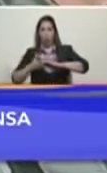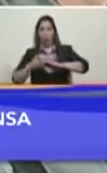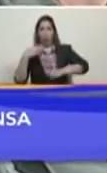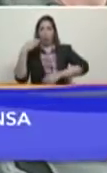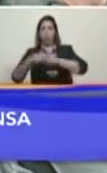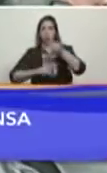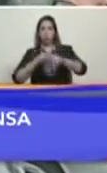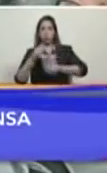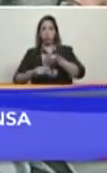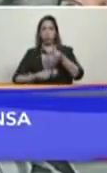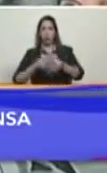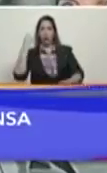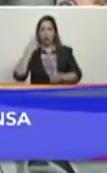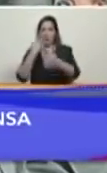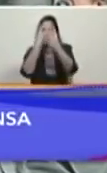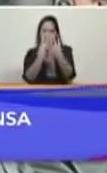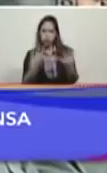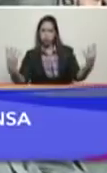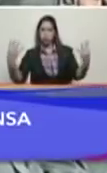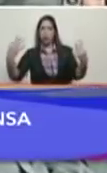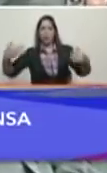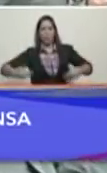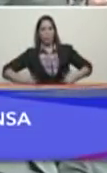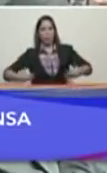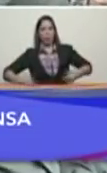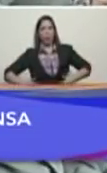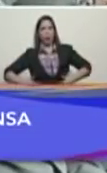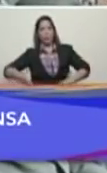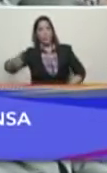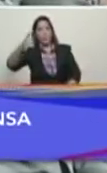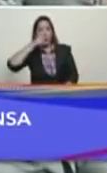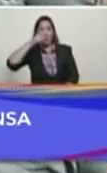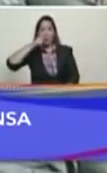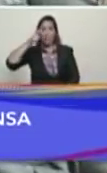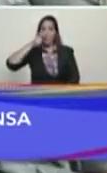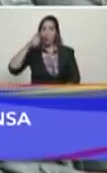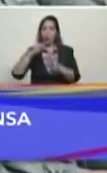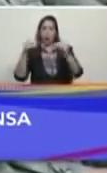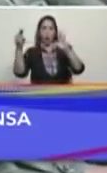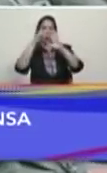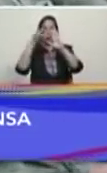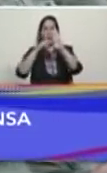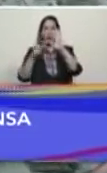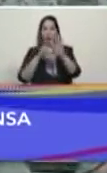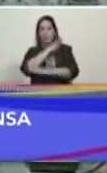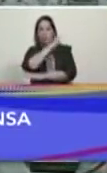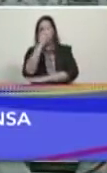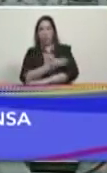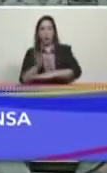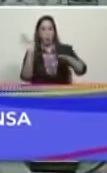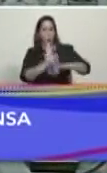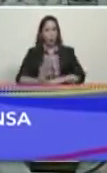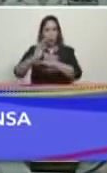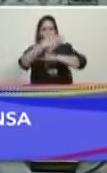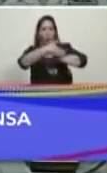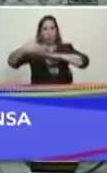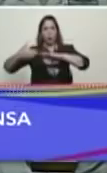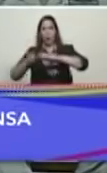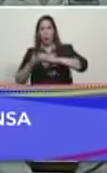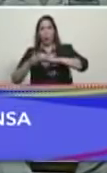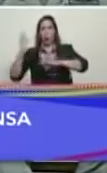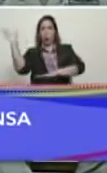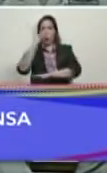redoble el esfuerzo operativo con todos los niveles de fuerza que tenemos para resguardar la frontera con